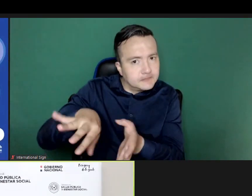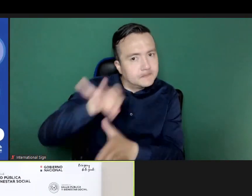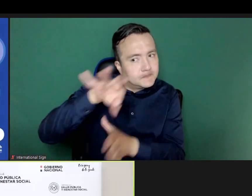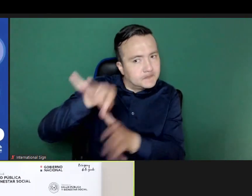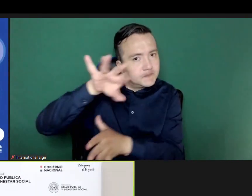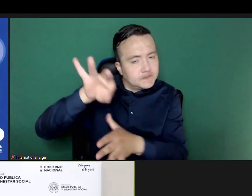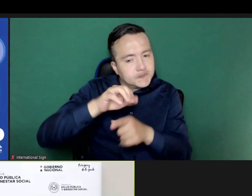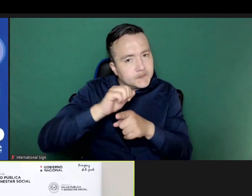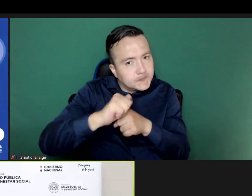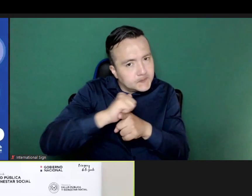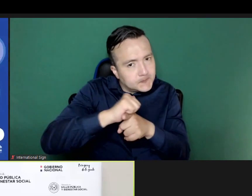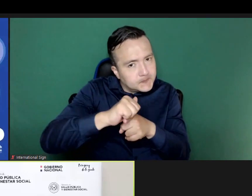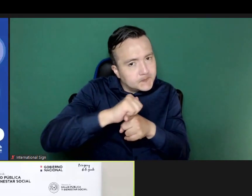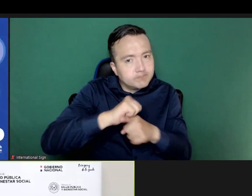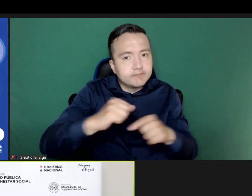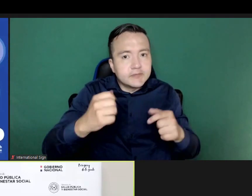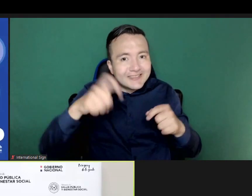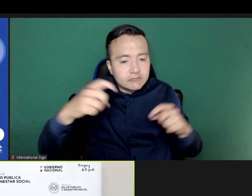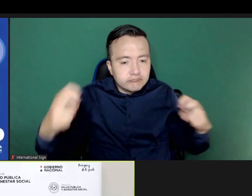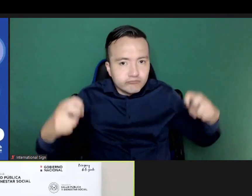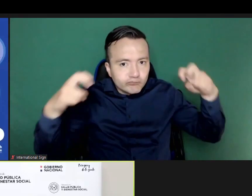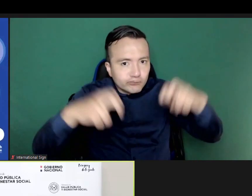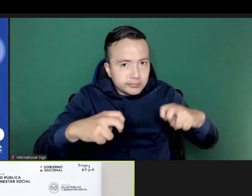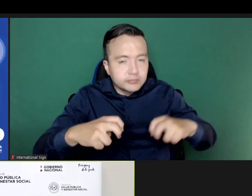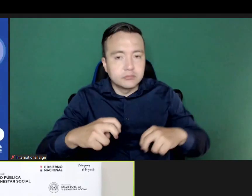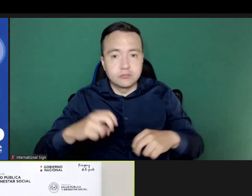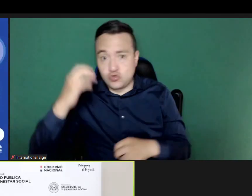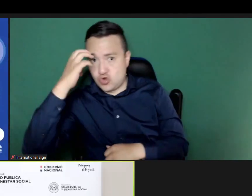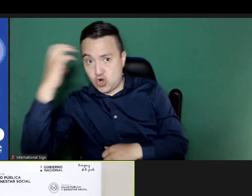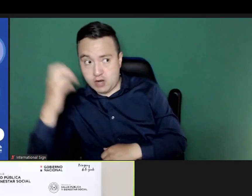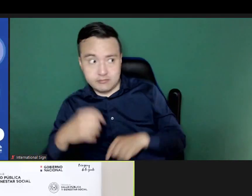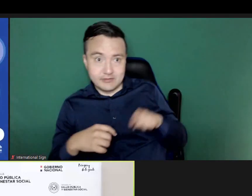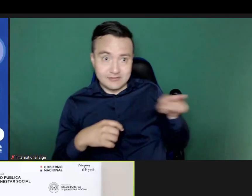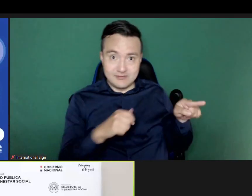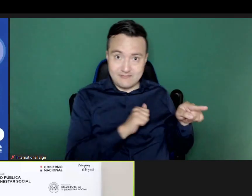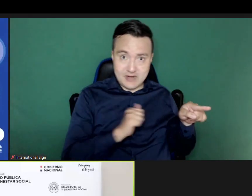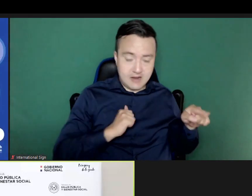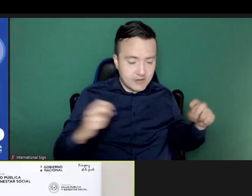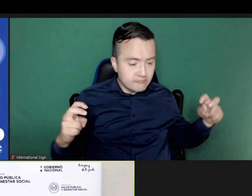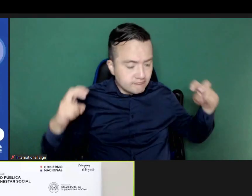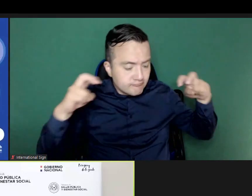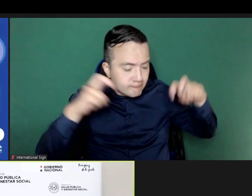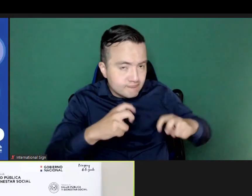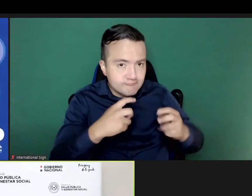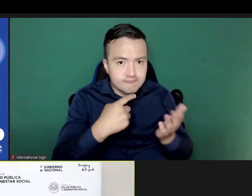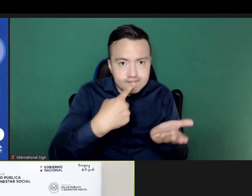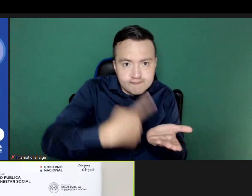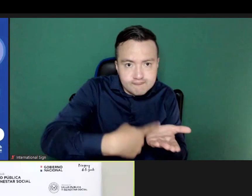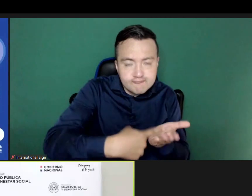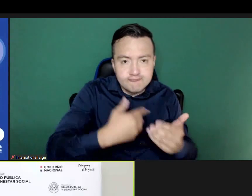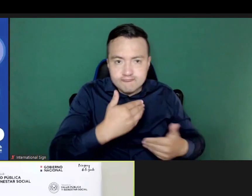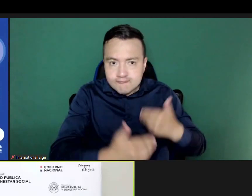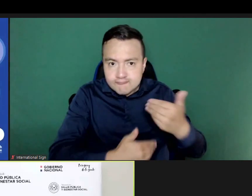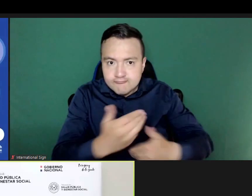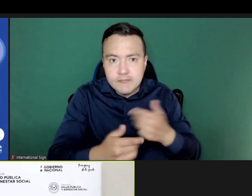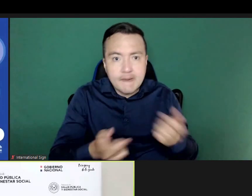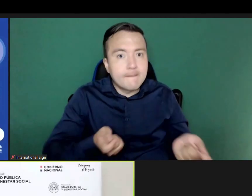donde por lo menos consensuamos los protocolos, las guías de manejo, este tipo de cosas, pero el sector